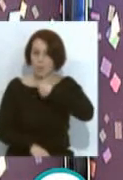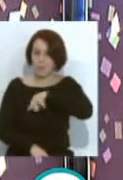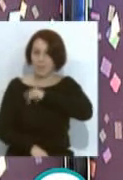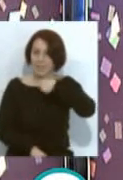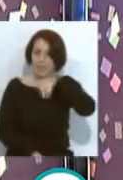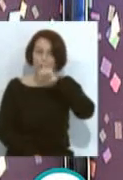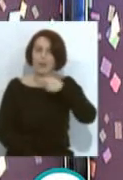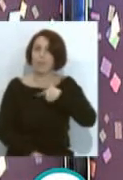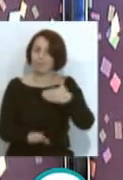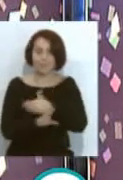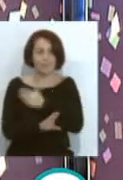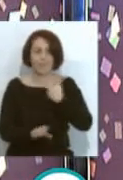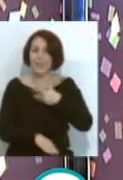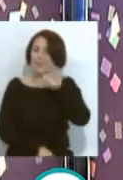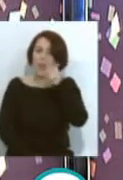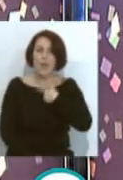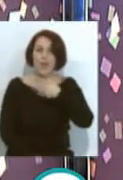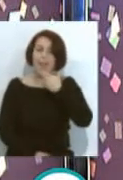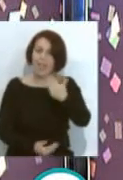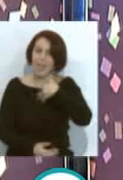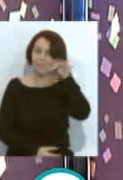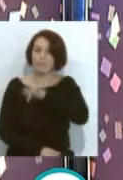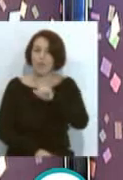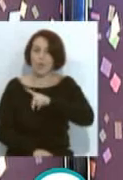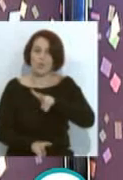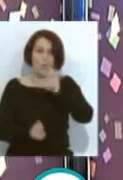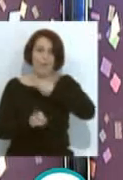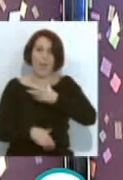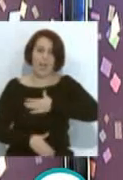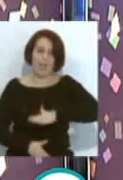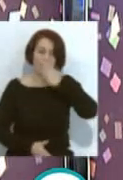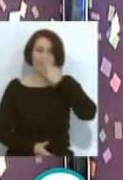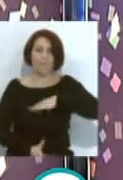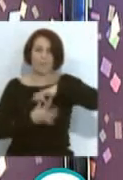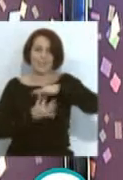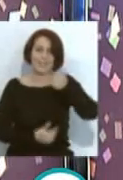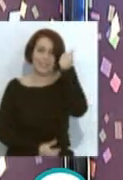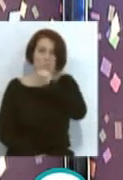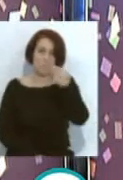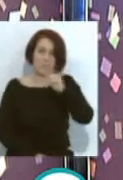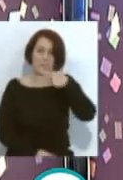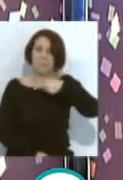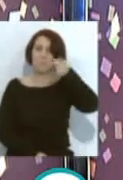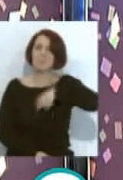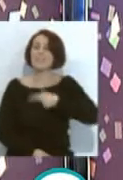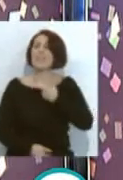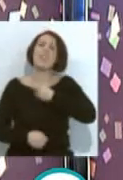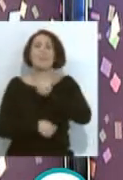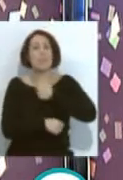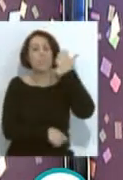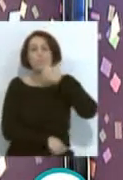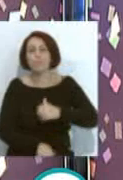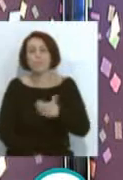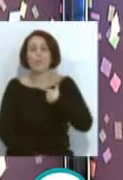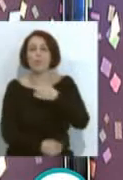nuestro saludo, gracias por estar ahí, una nueva edición de Haciendo Tipo, una semana más en este mes de diciembre atípico, en el